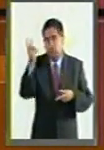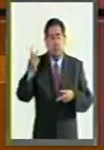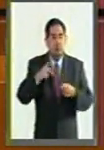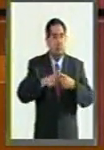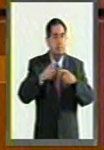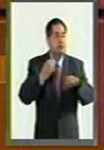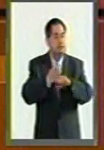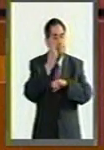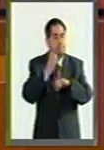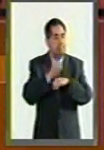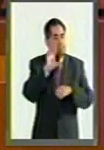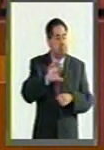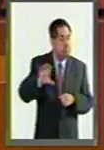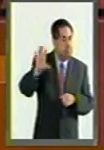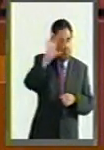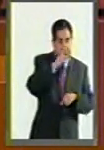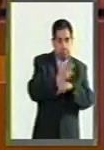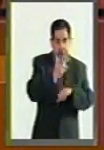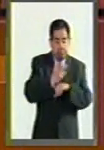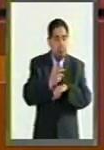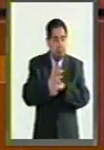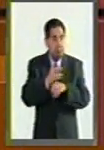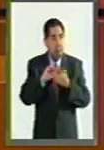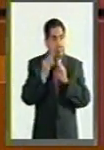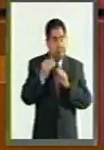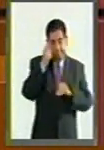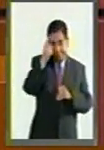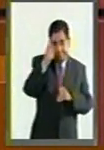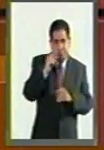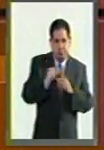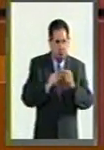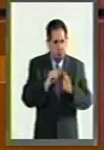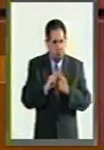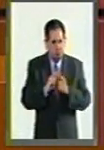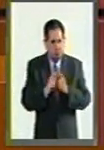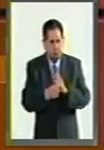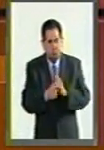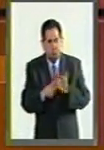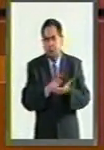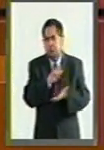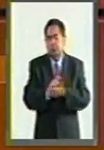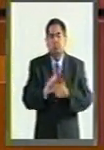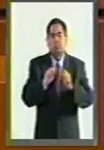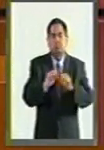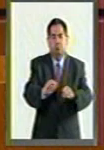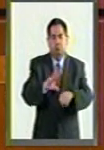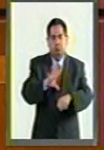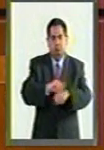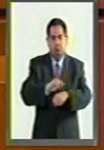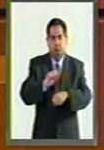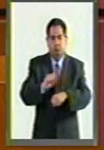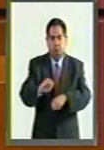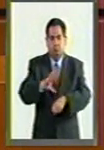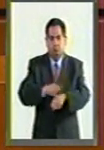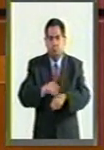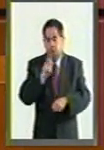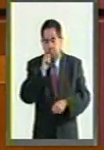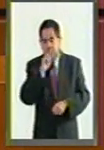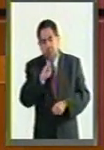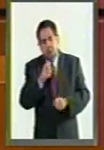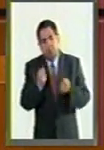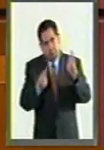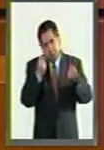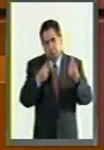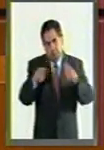estados de este país vecino poco a poco han ido avanzando en la legalización de la